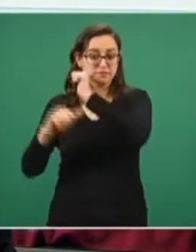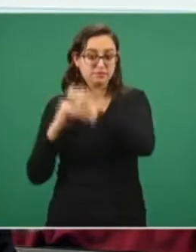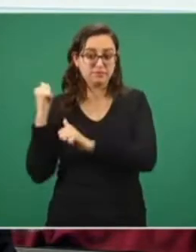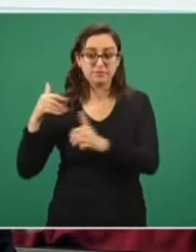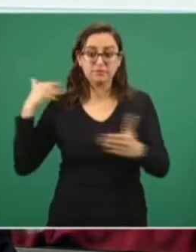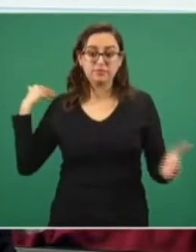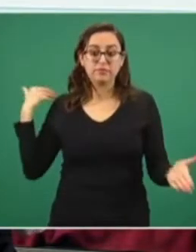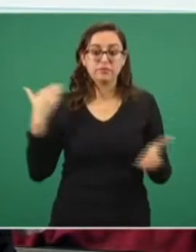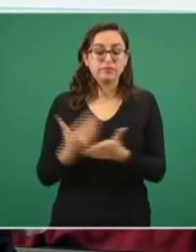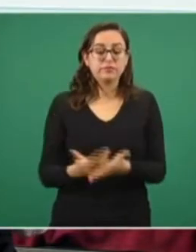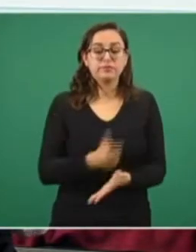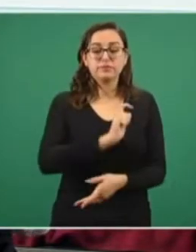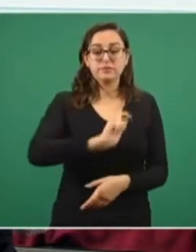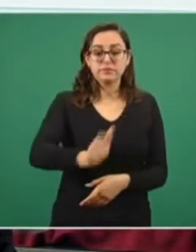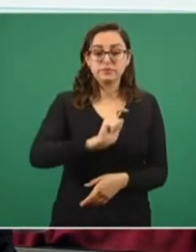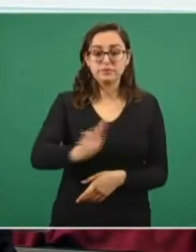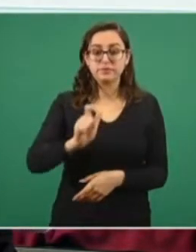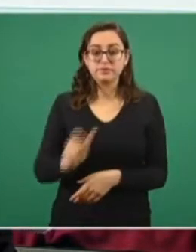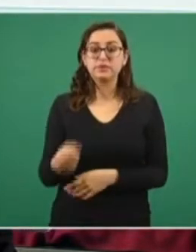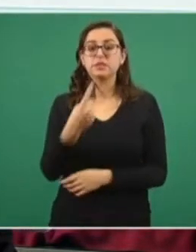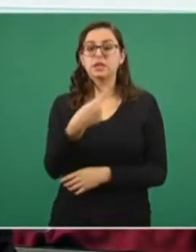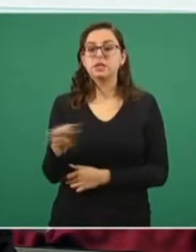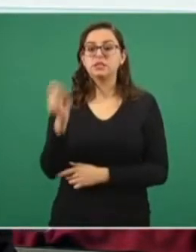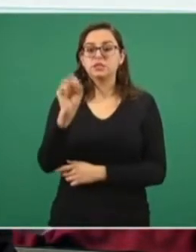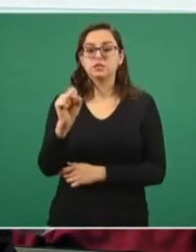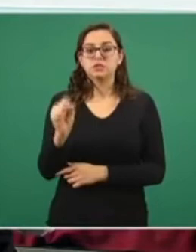otorgado el pago a